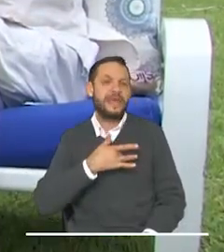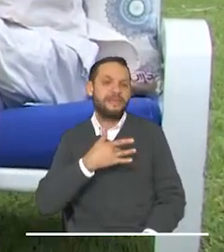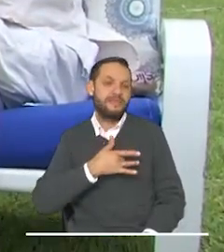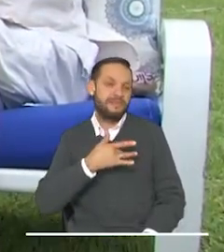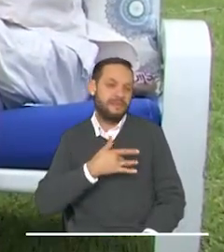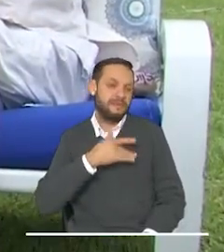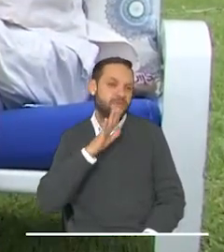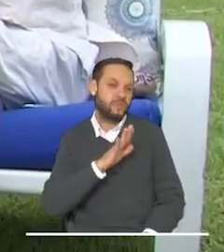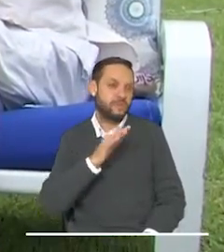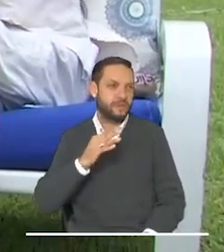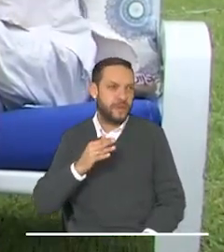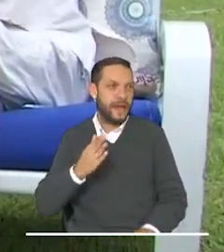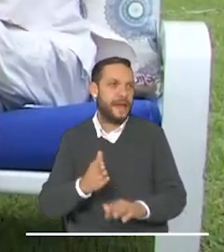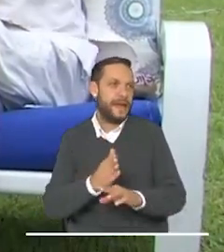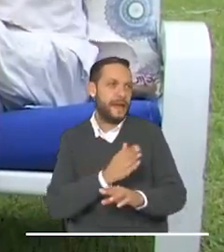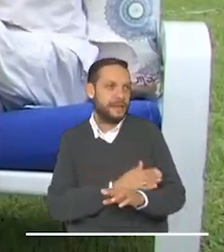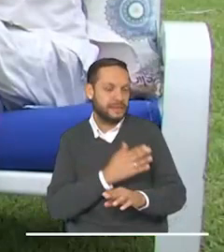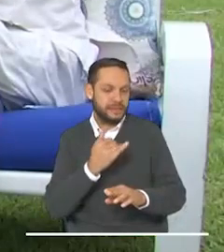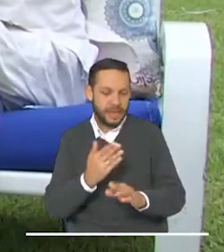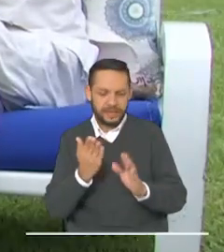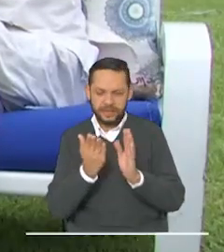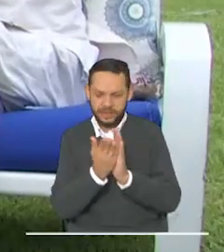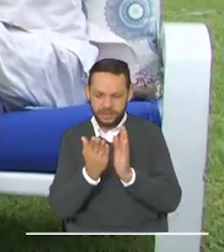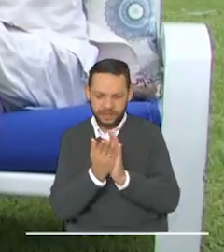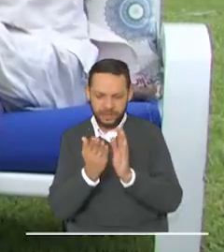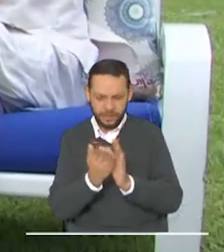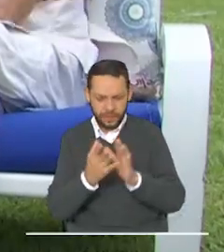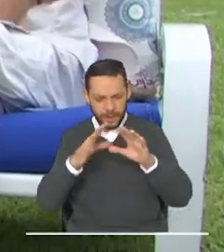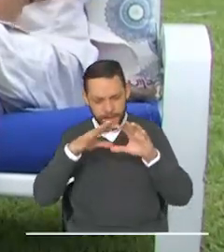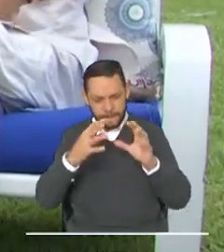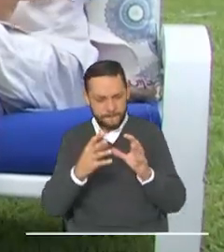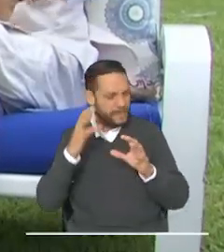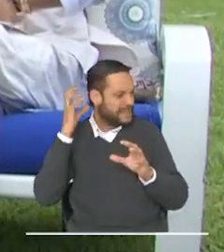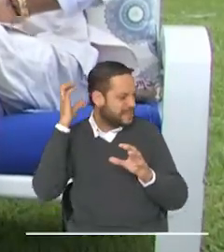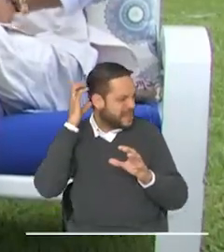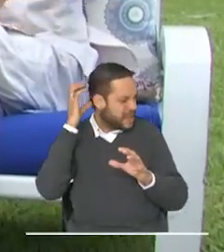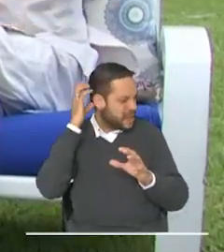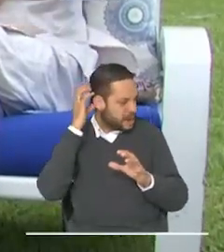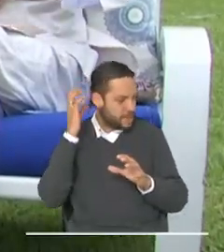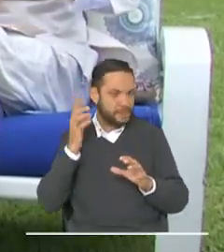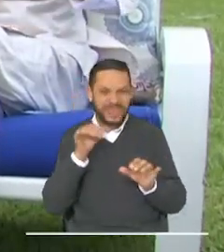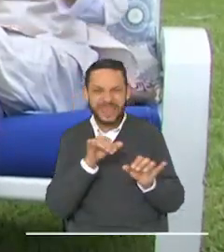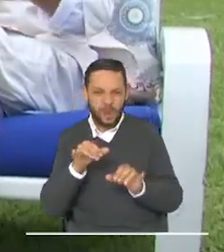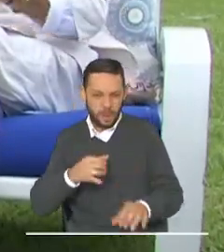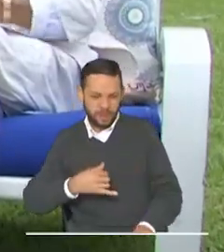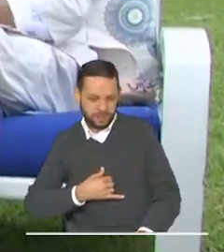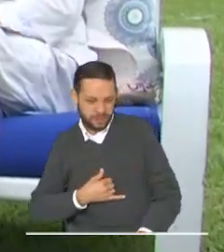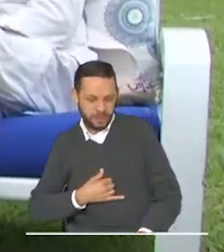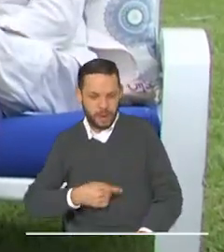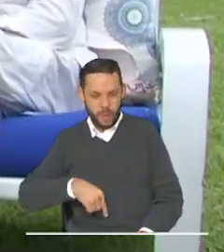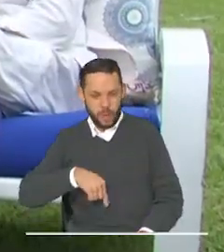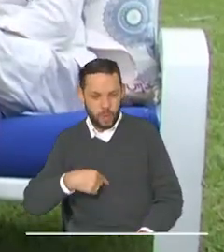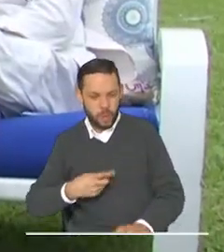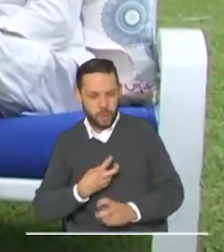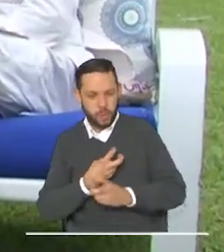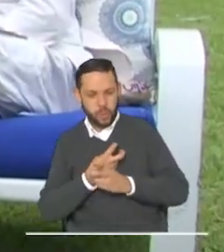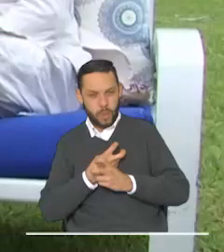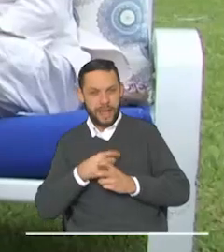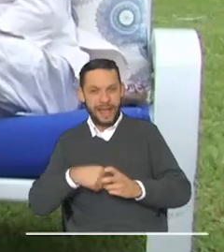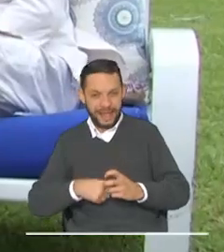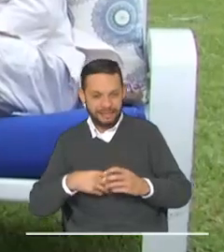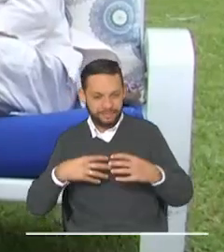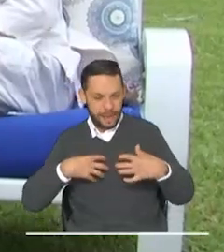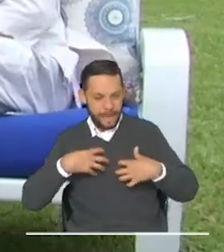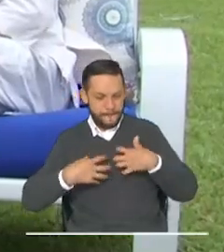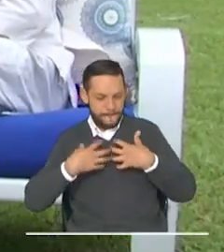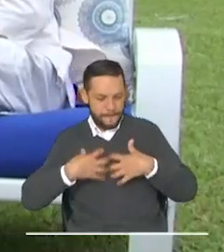estudiado en nuestro cerebro existen todas las cosas como sabemos que en el abdomen hay unas y en el todas las otras Pero